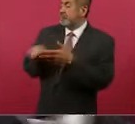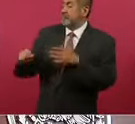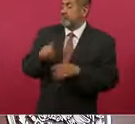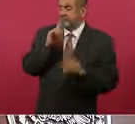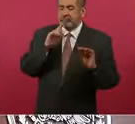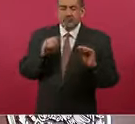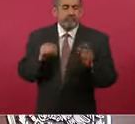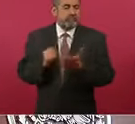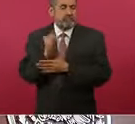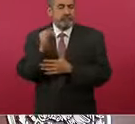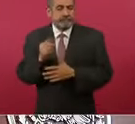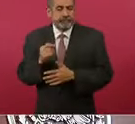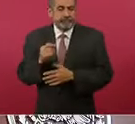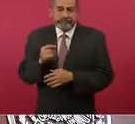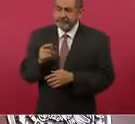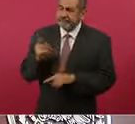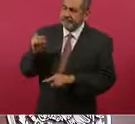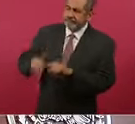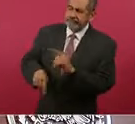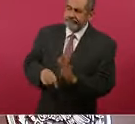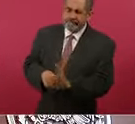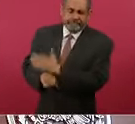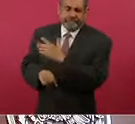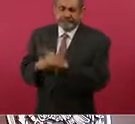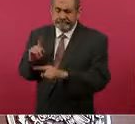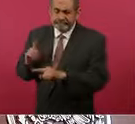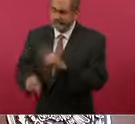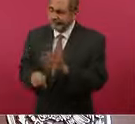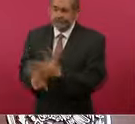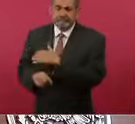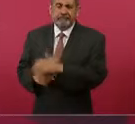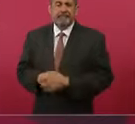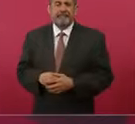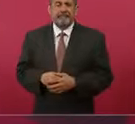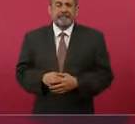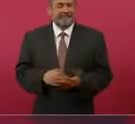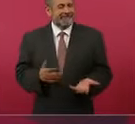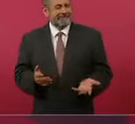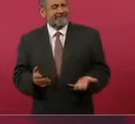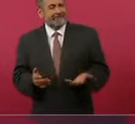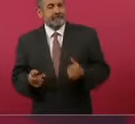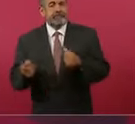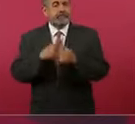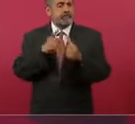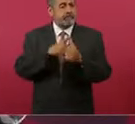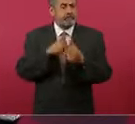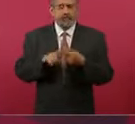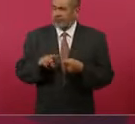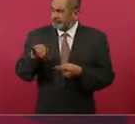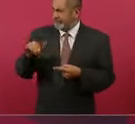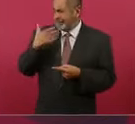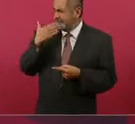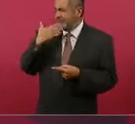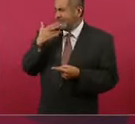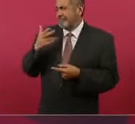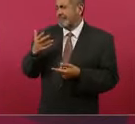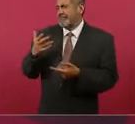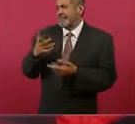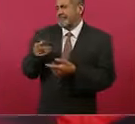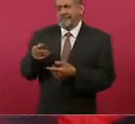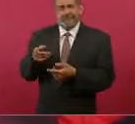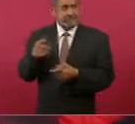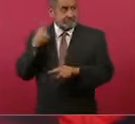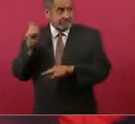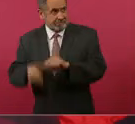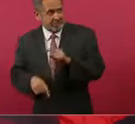decide quitarle las candidaturas. Primero, su resolución era que era excesiva la decisión,